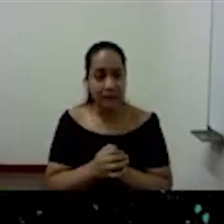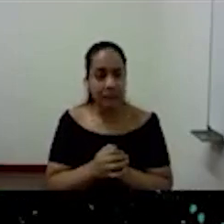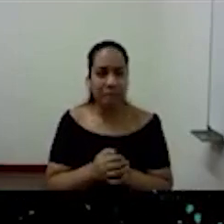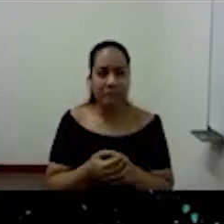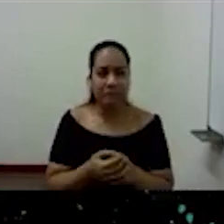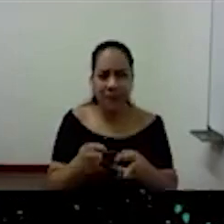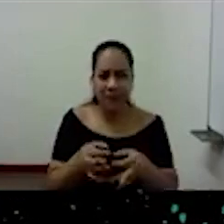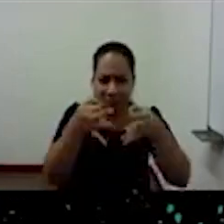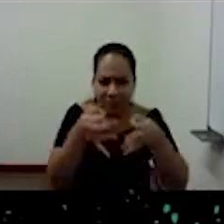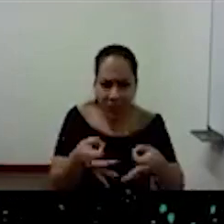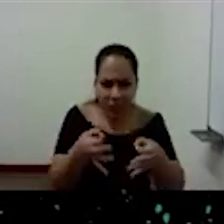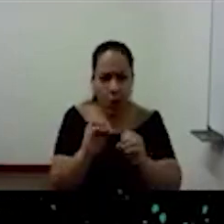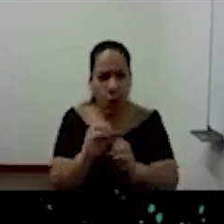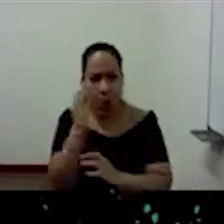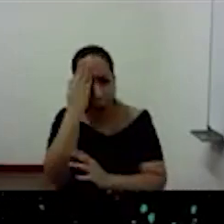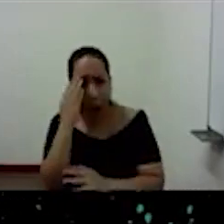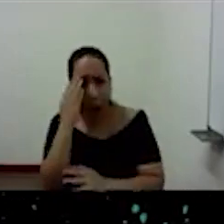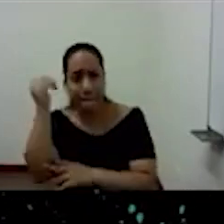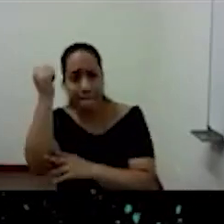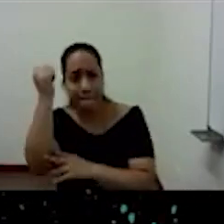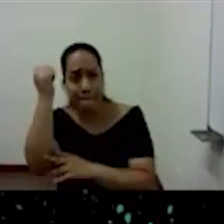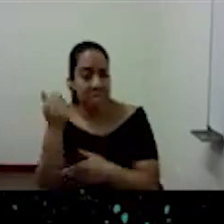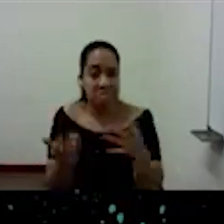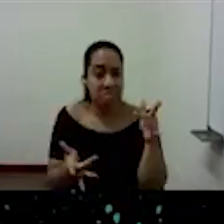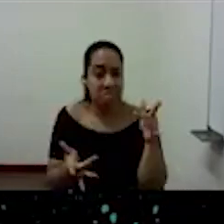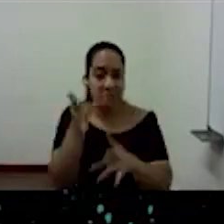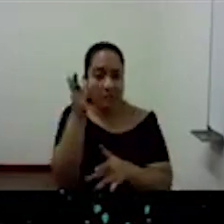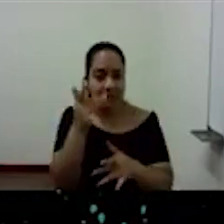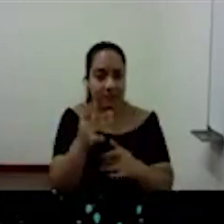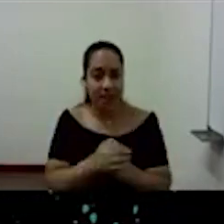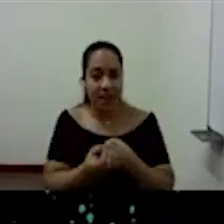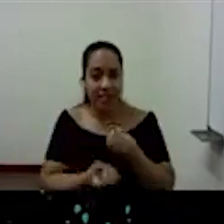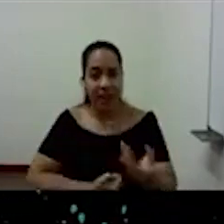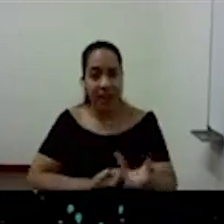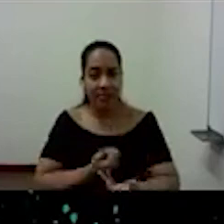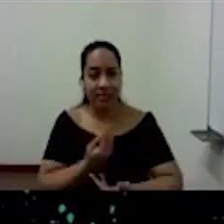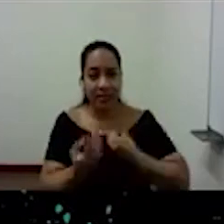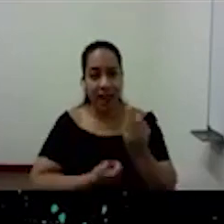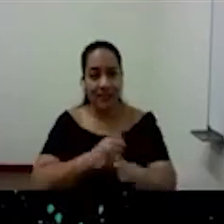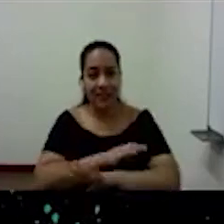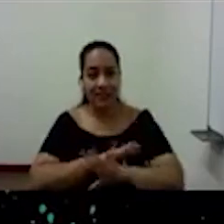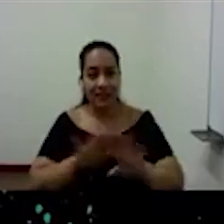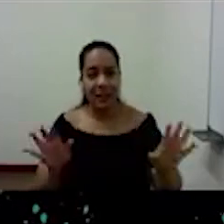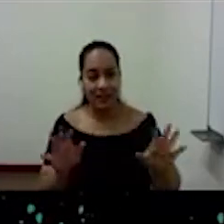concreta o abstracta. Es un dato, es simplemente un dato.